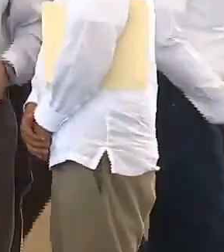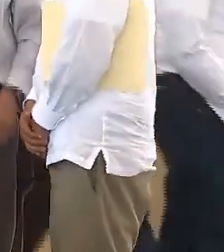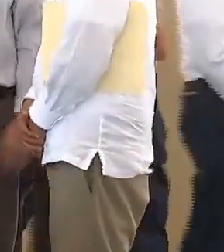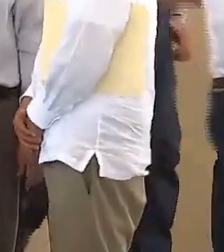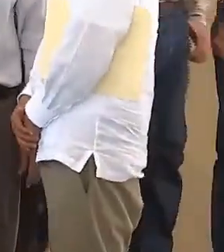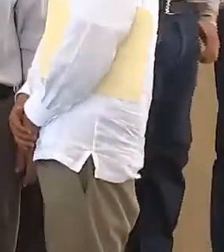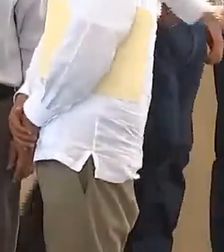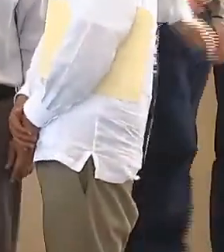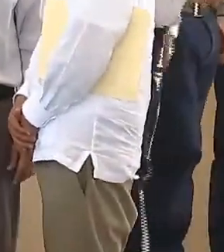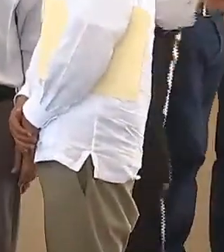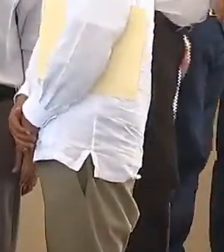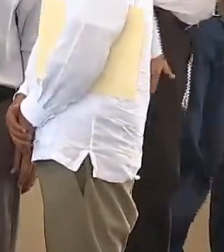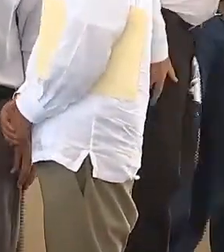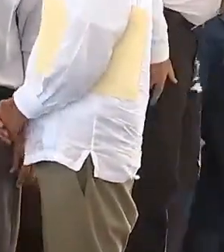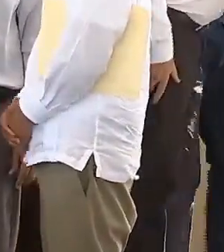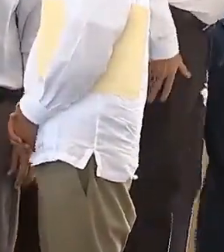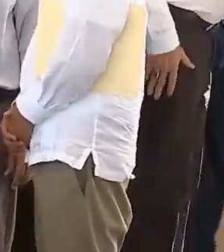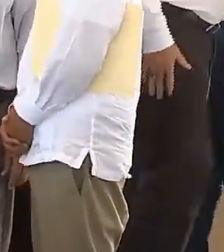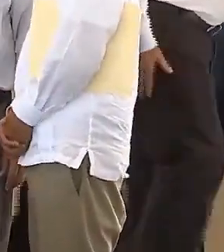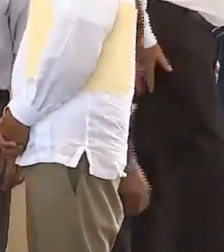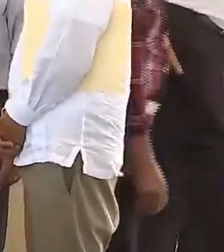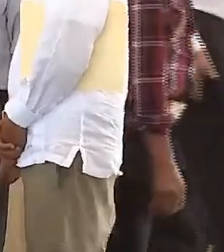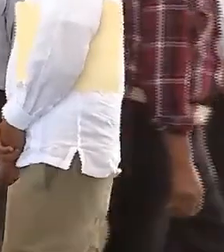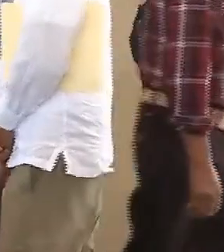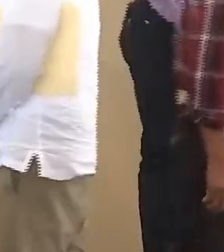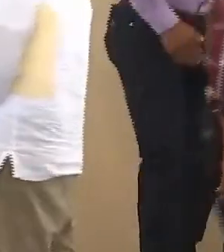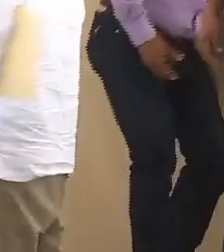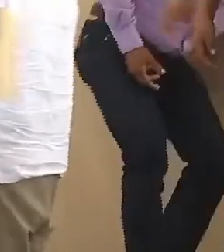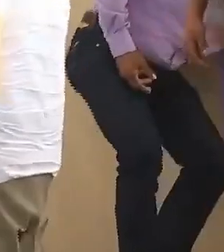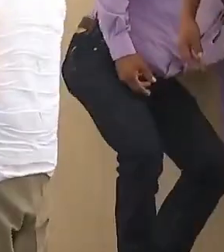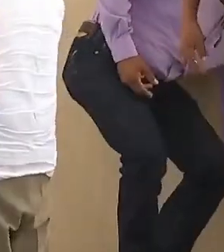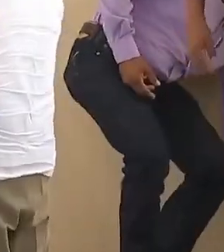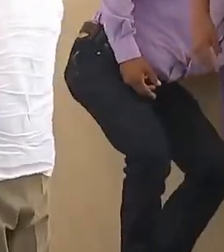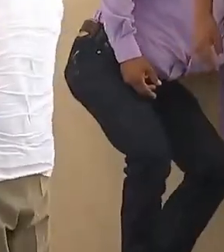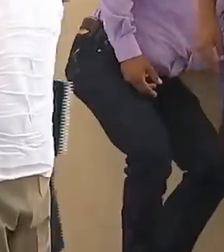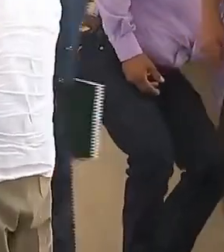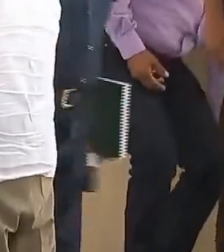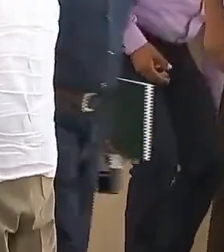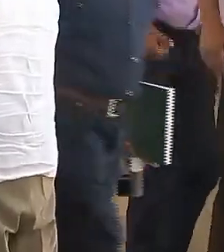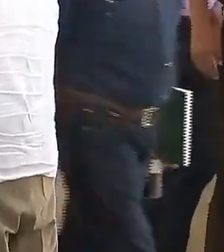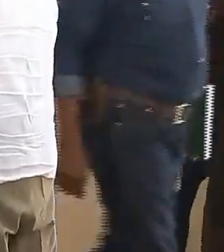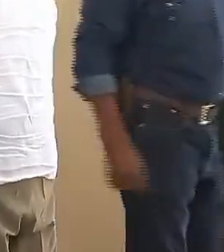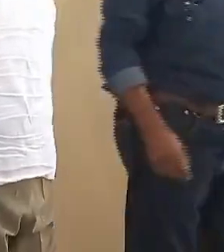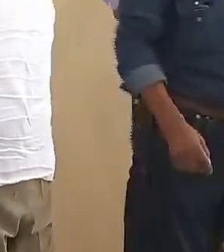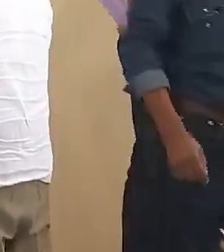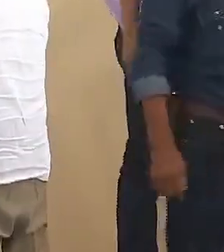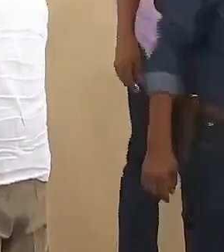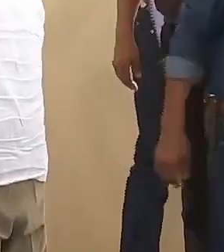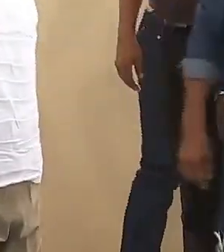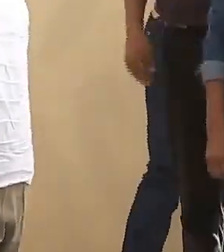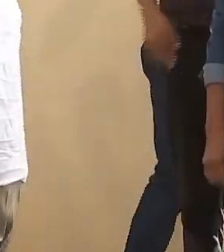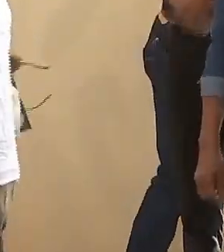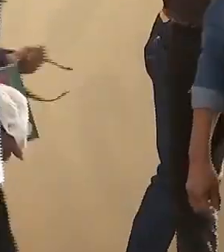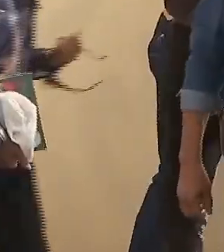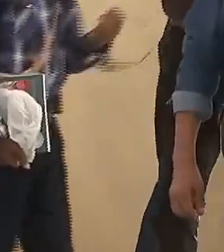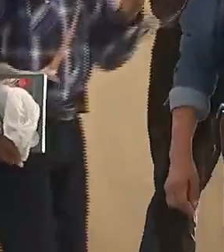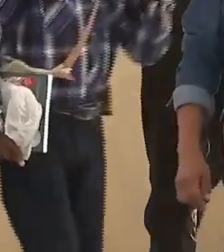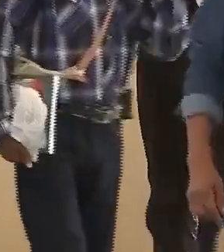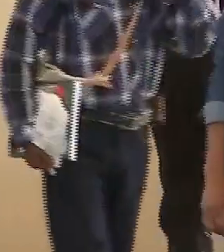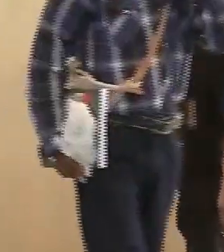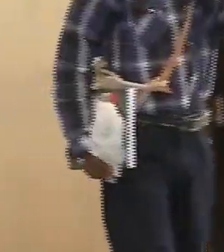achay mintomalam te yeununua y tom hokaba be katana. Weituko wakagoi bailuturia ta